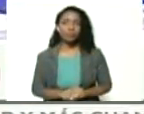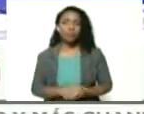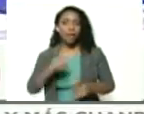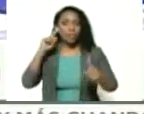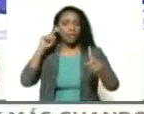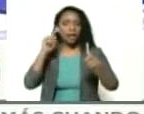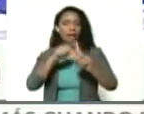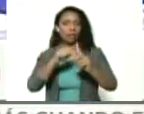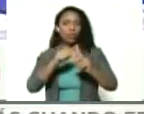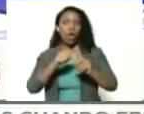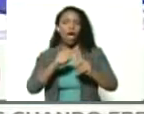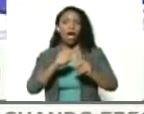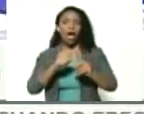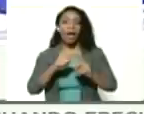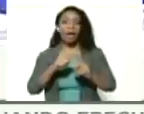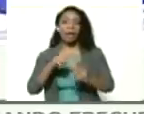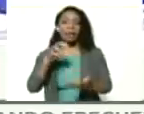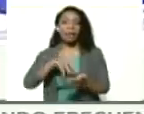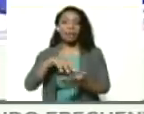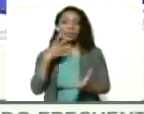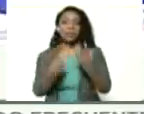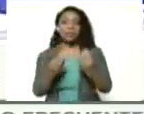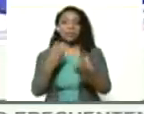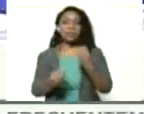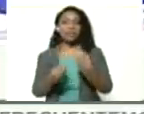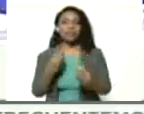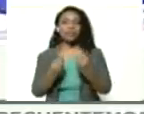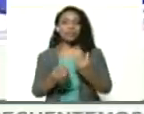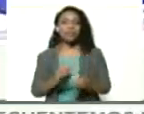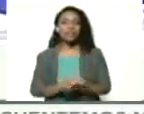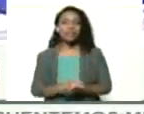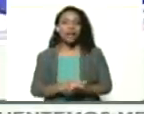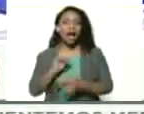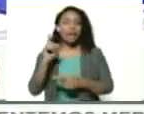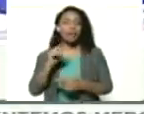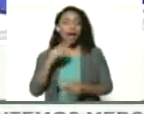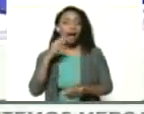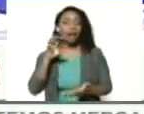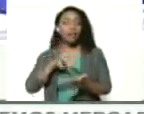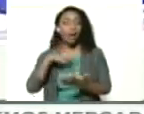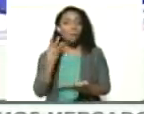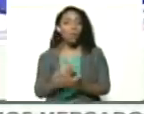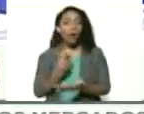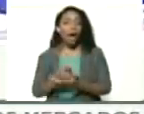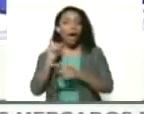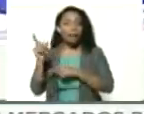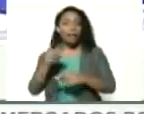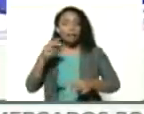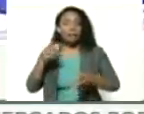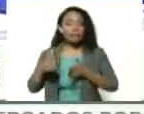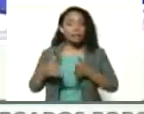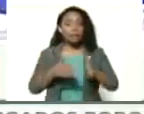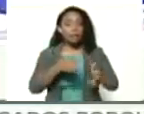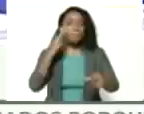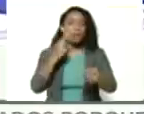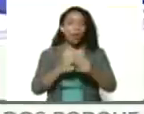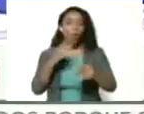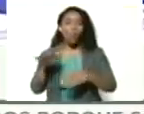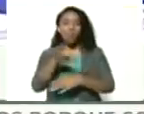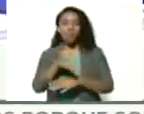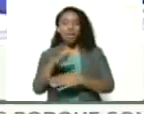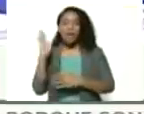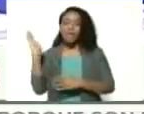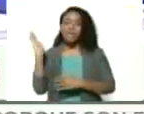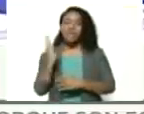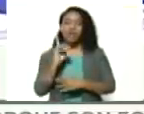directo a Maturín, ¿verdad? A Maturín, allá en Maturín, en ese corredor tan peligroso, donde vino